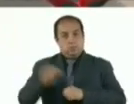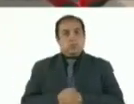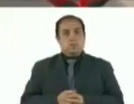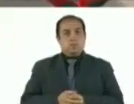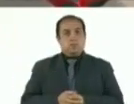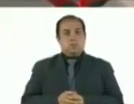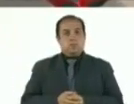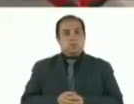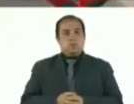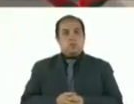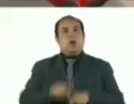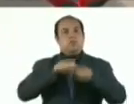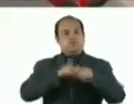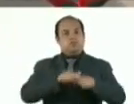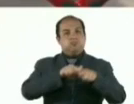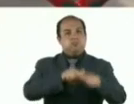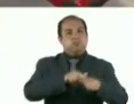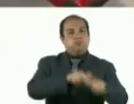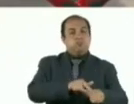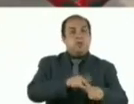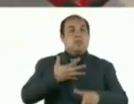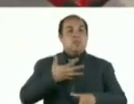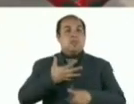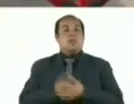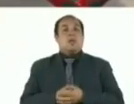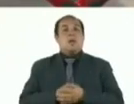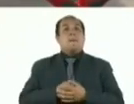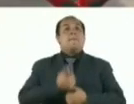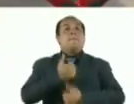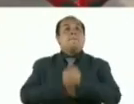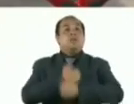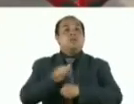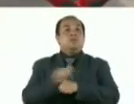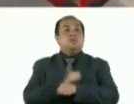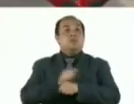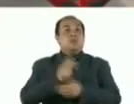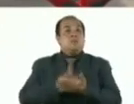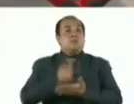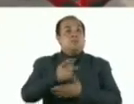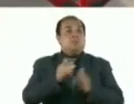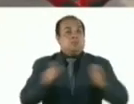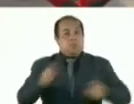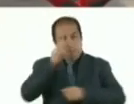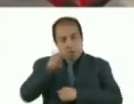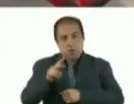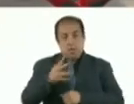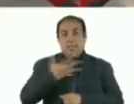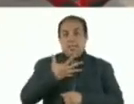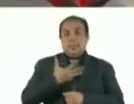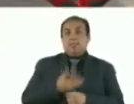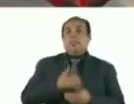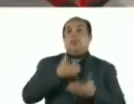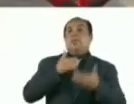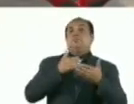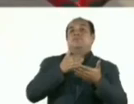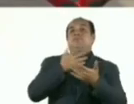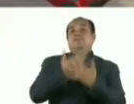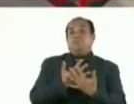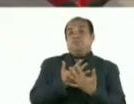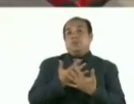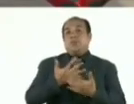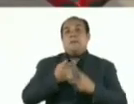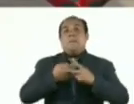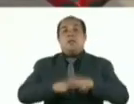manera ininterrumpida se había llevado a cabo el Gran Premio de México, este iba a tomar una pausa porque comenzaba otra carrera, la